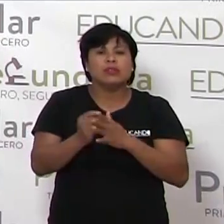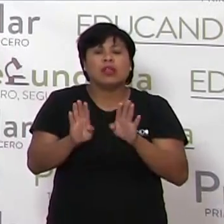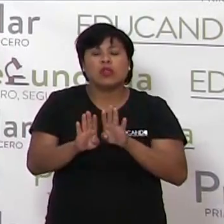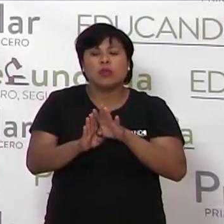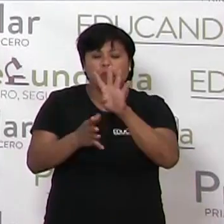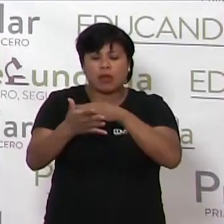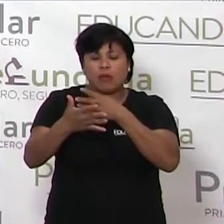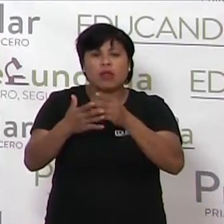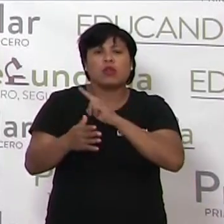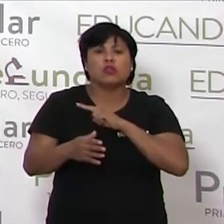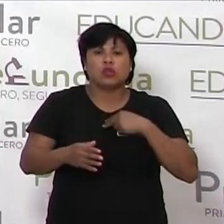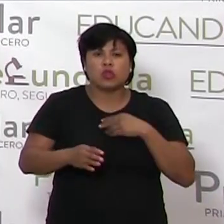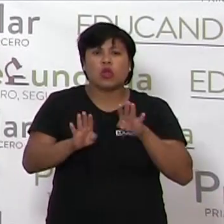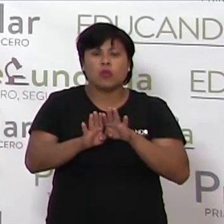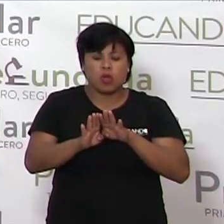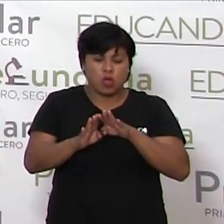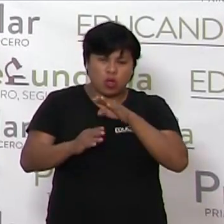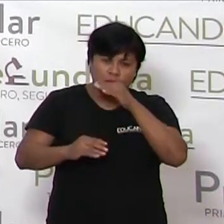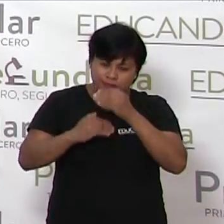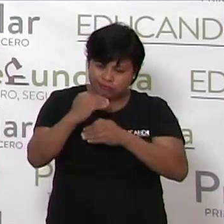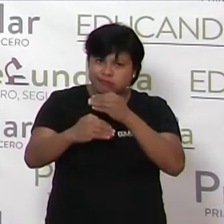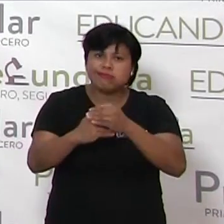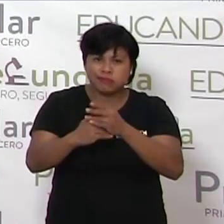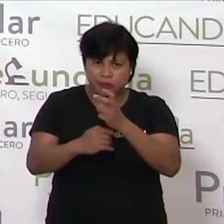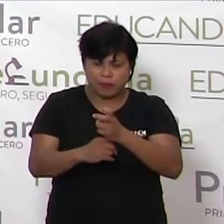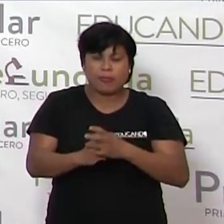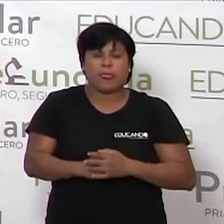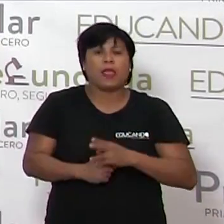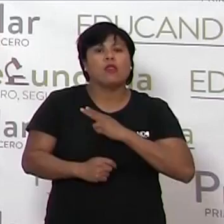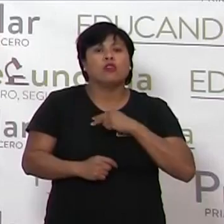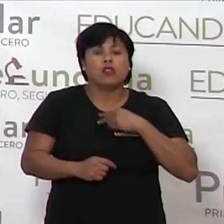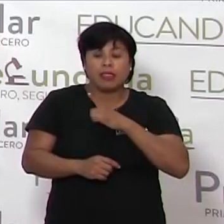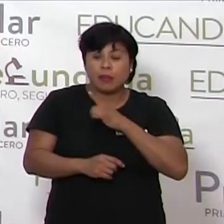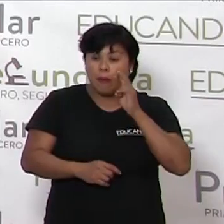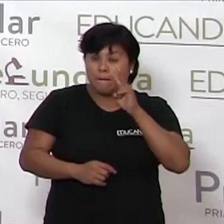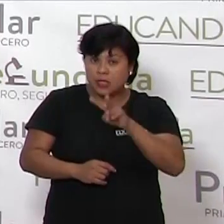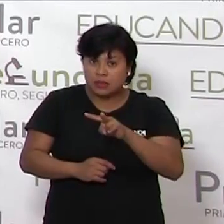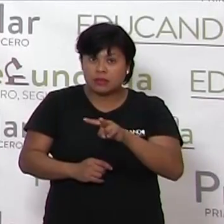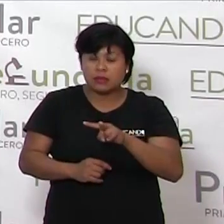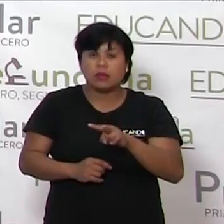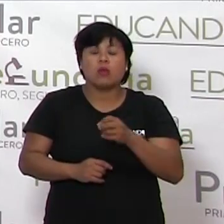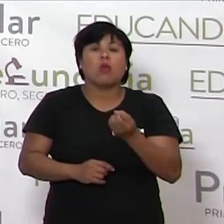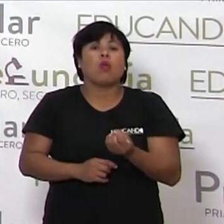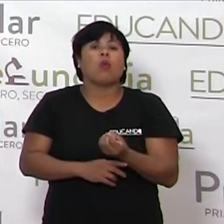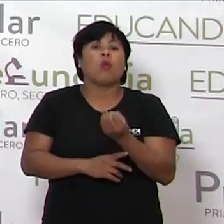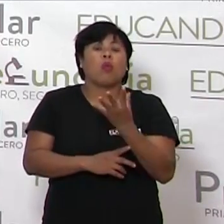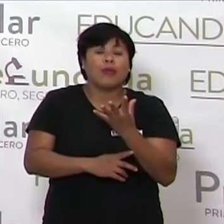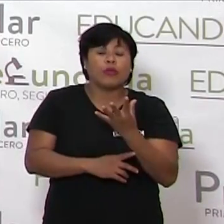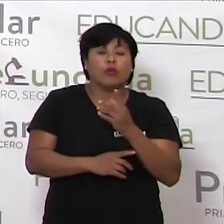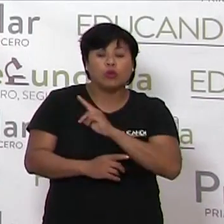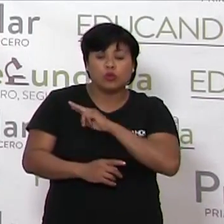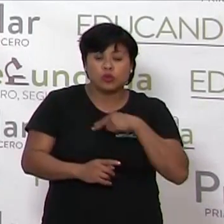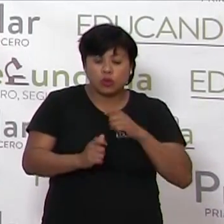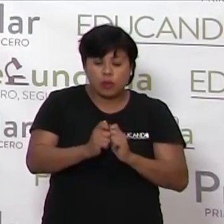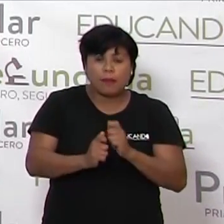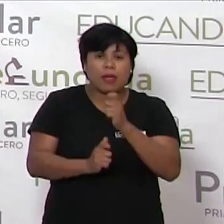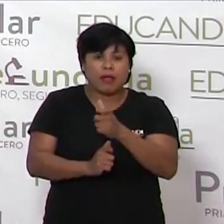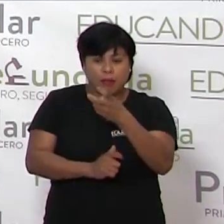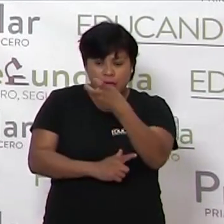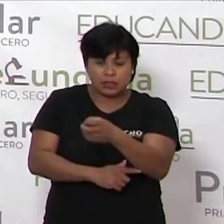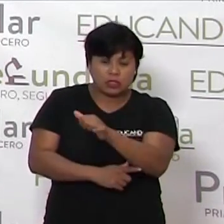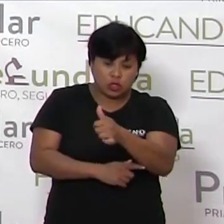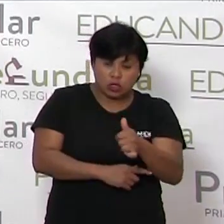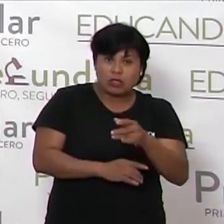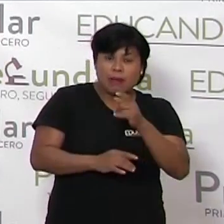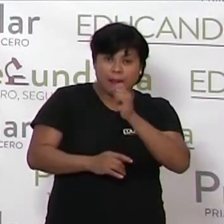una tabla donde estamos viendo la proporcionalidad. ¿Sale? Entonces tenemos que calcular cuánto voy a pagar por esas